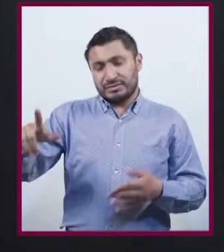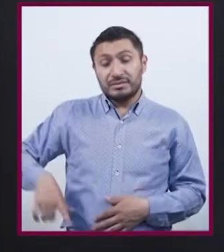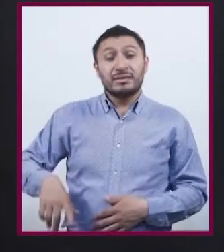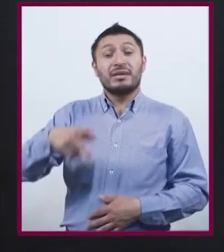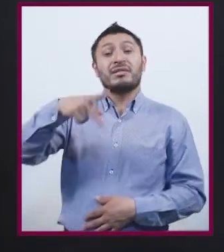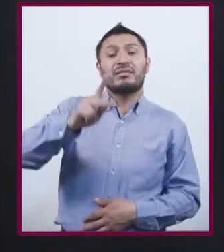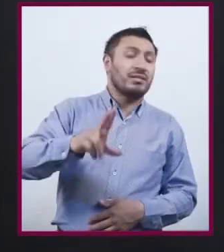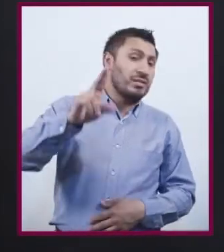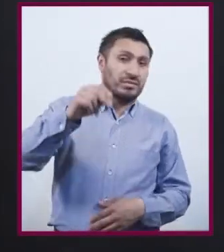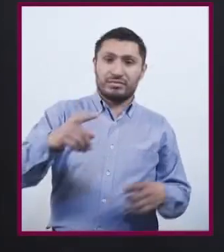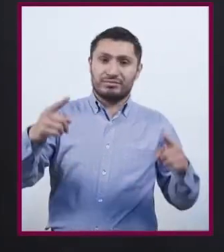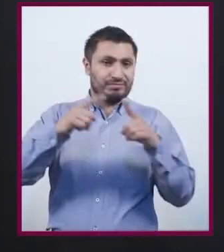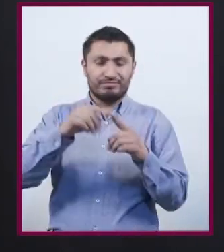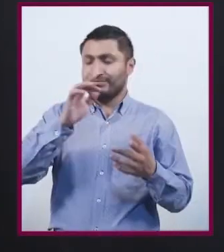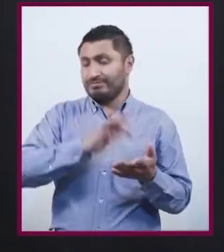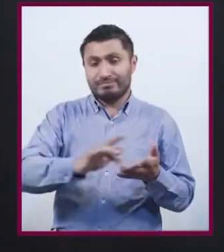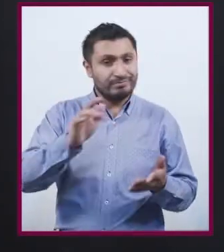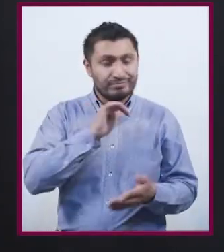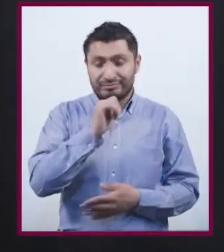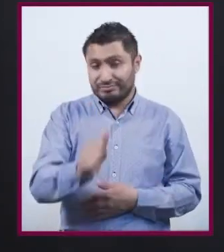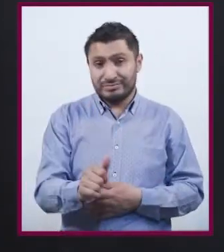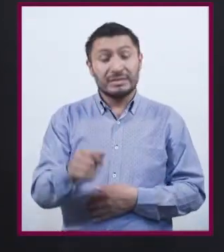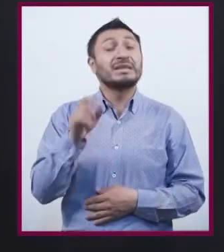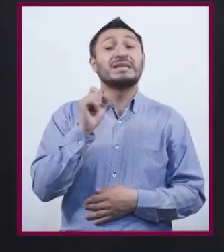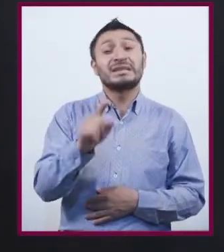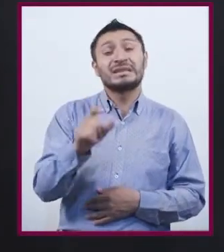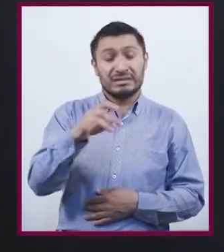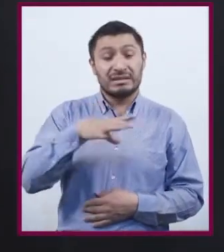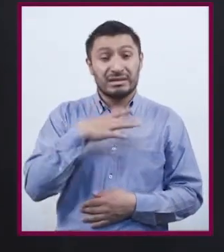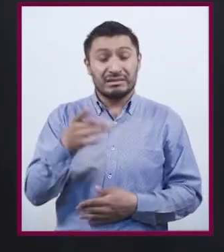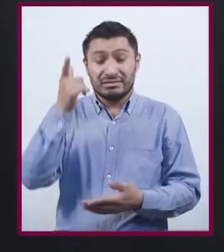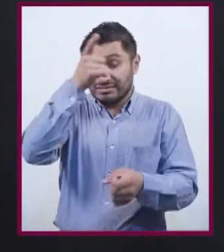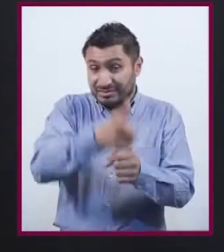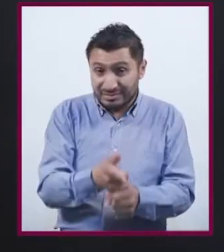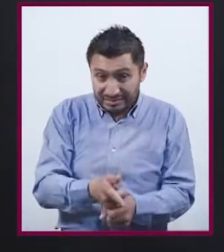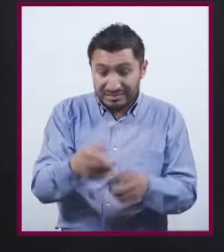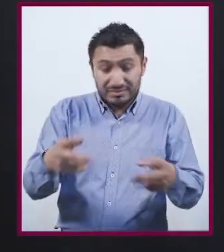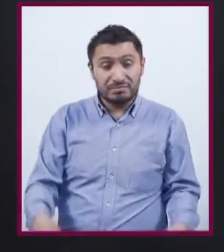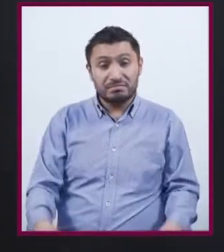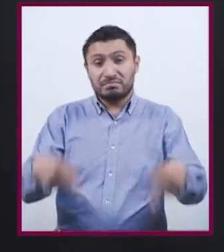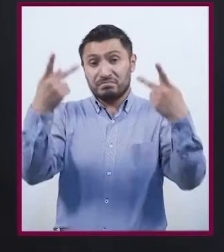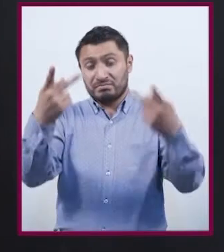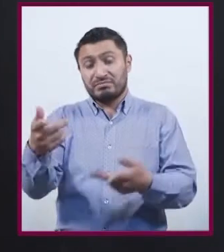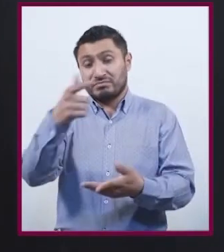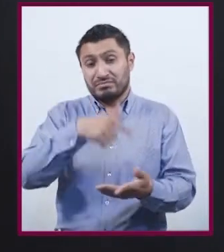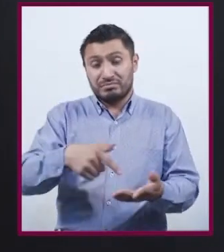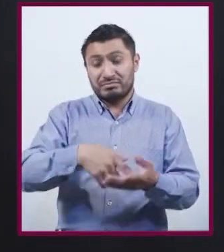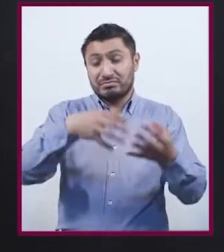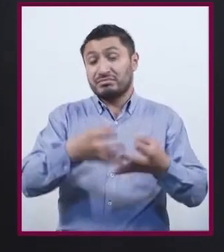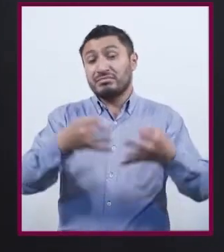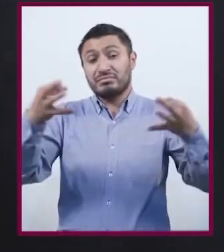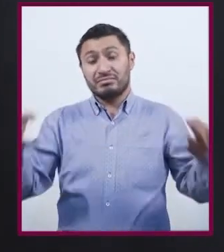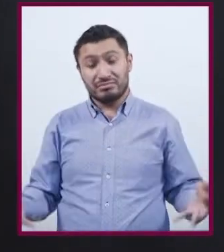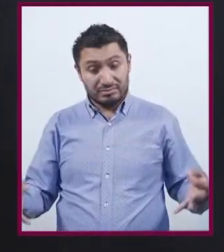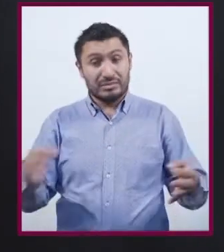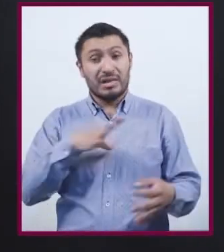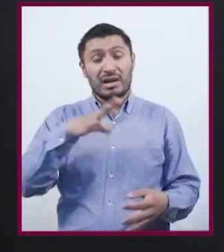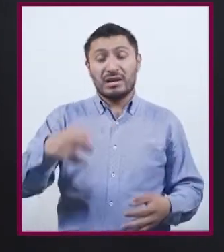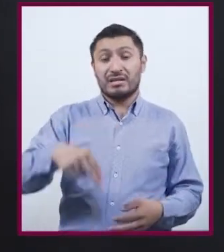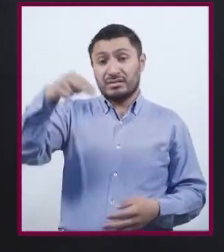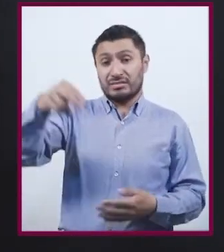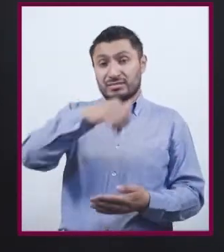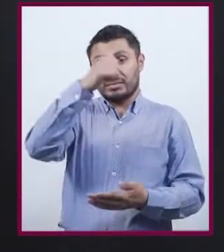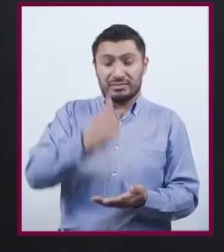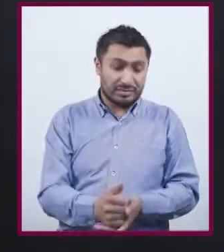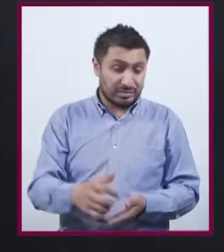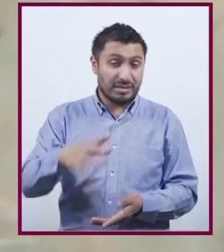iglesia. Incluso, habiendo localizado y vendido un terreno en Zamula, al noroeste de la ciudad, y teniendo el